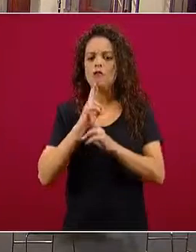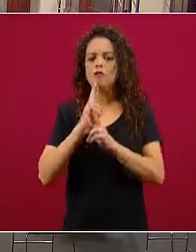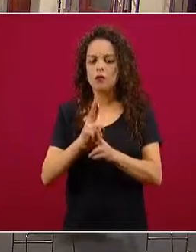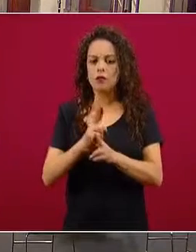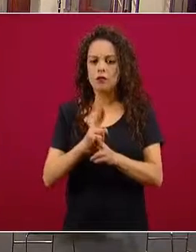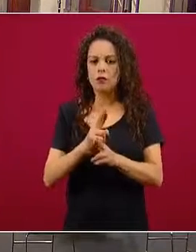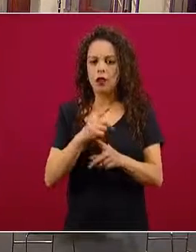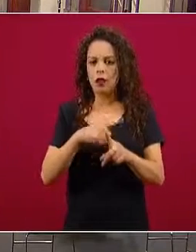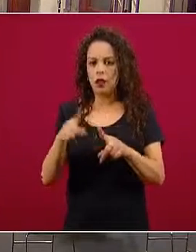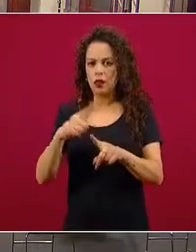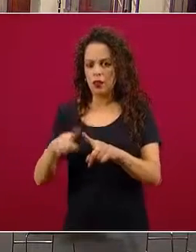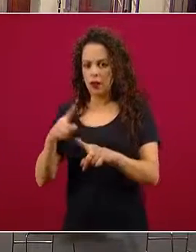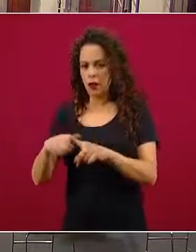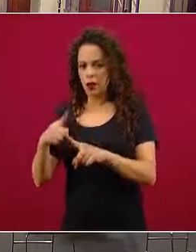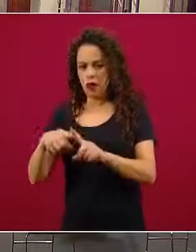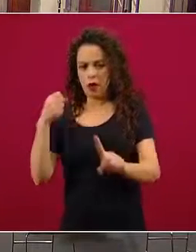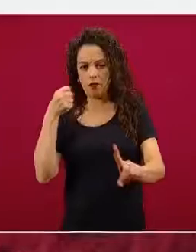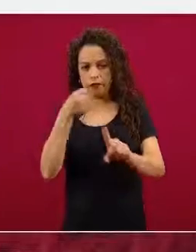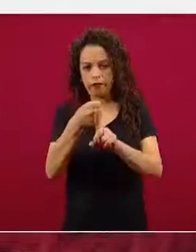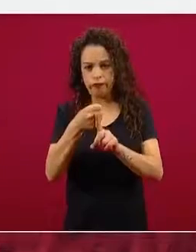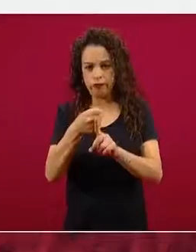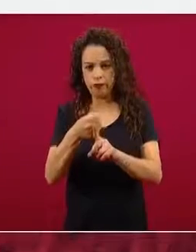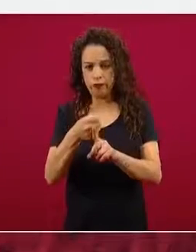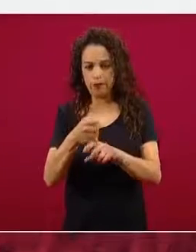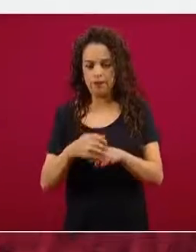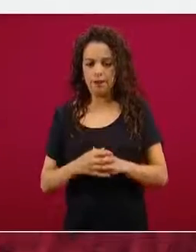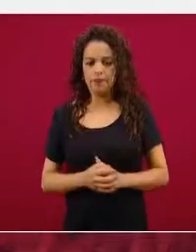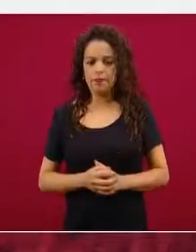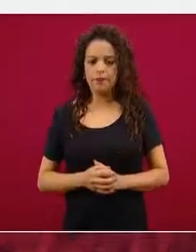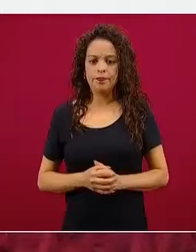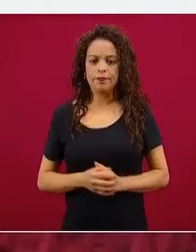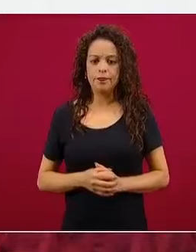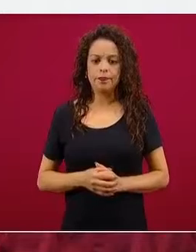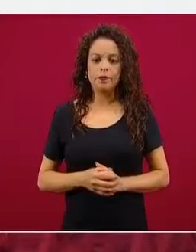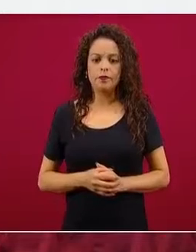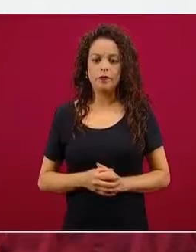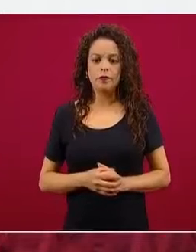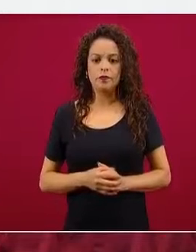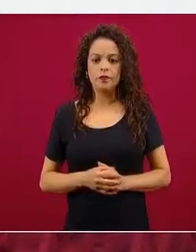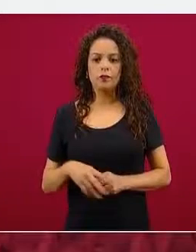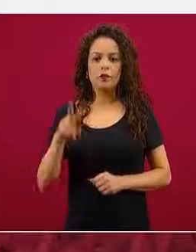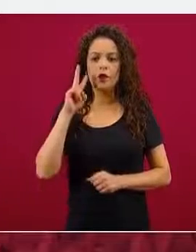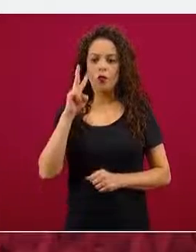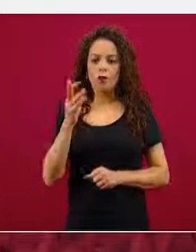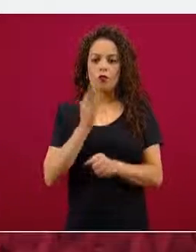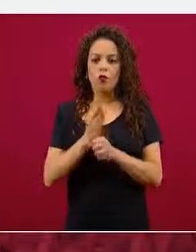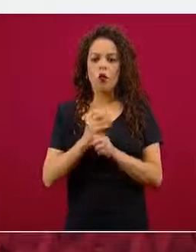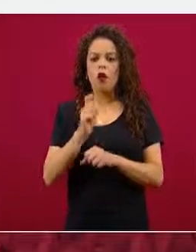Los impactos directos e indirectos, y ahorita iremos viendo algunos indicadores numéricos